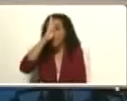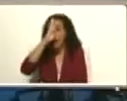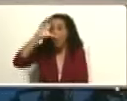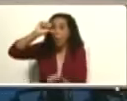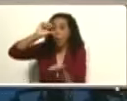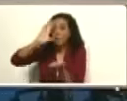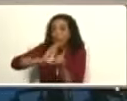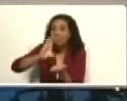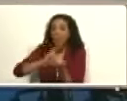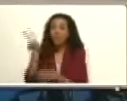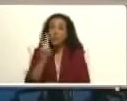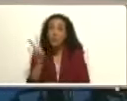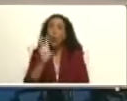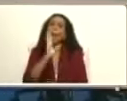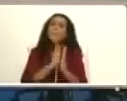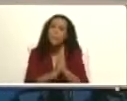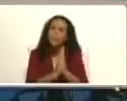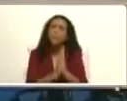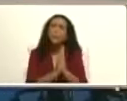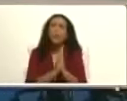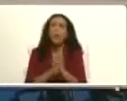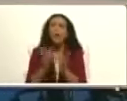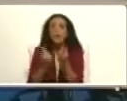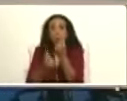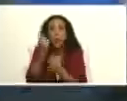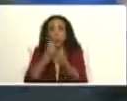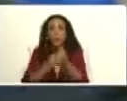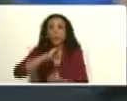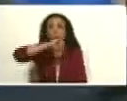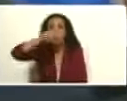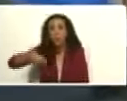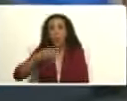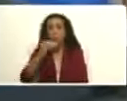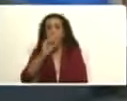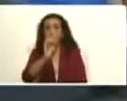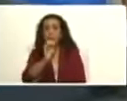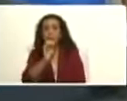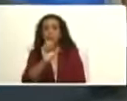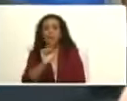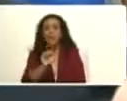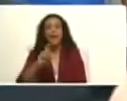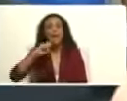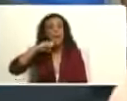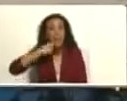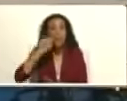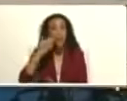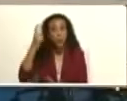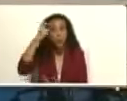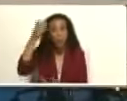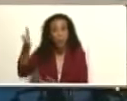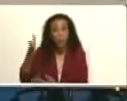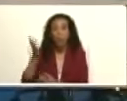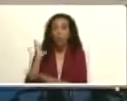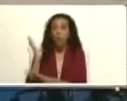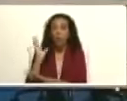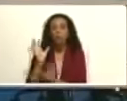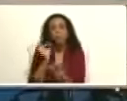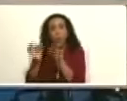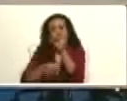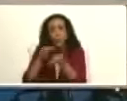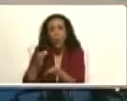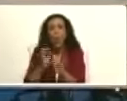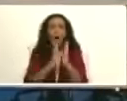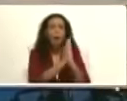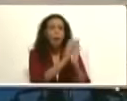económico, al vicepresidente de Economía, José Félix Rivas, que se encuentra en Bielorrusia el día de hoy en la comisión mixta, le